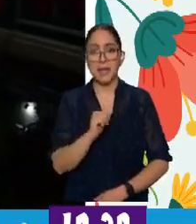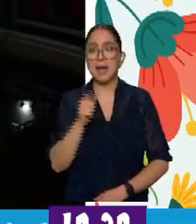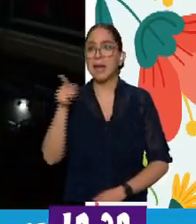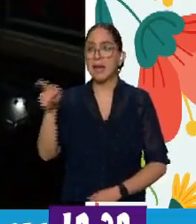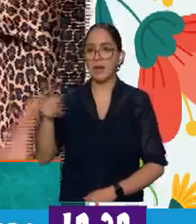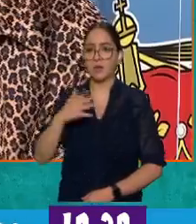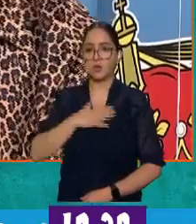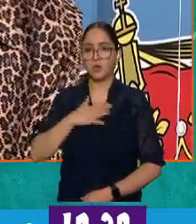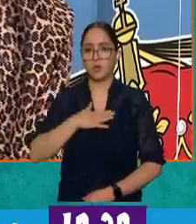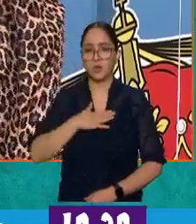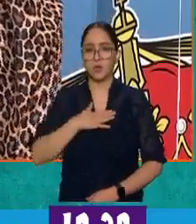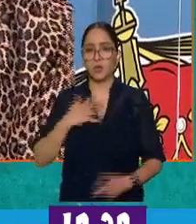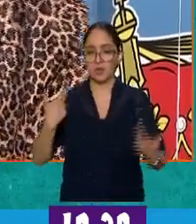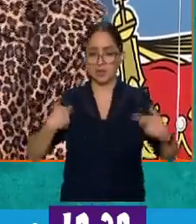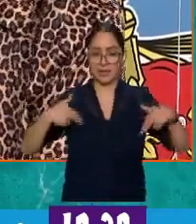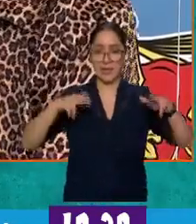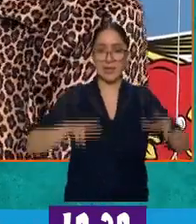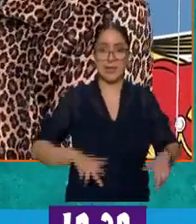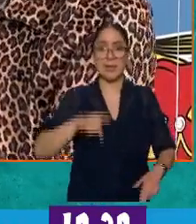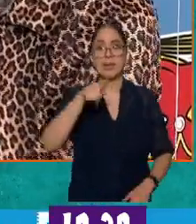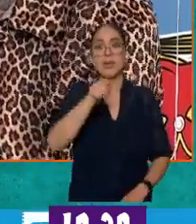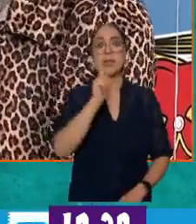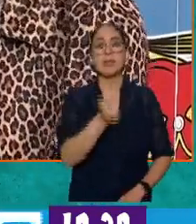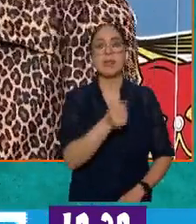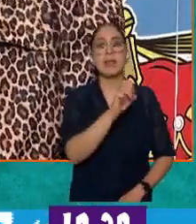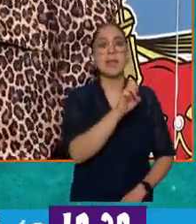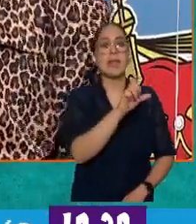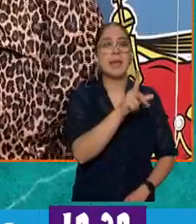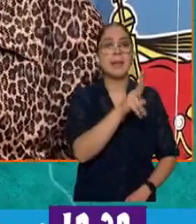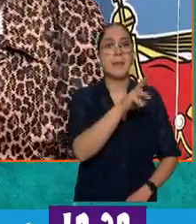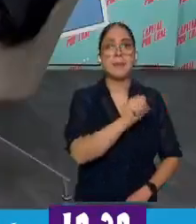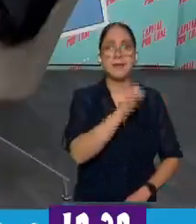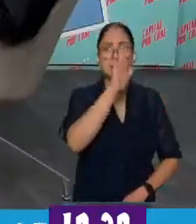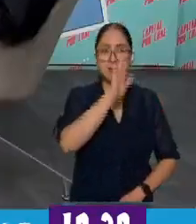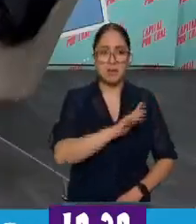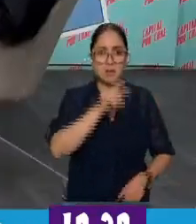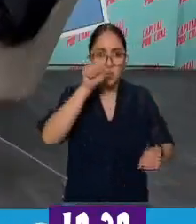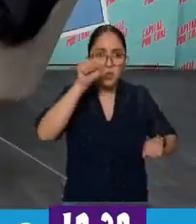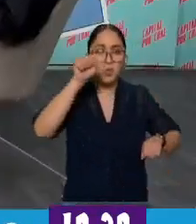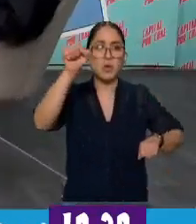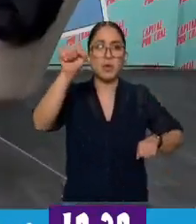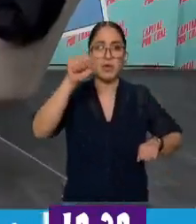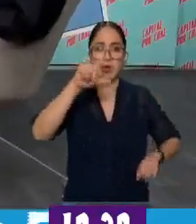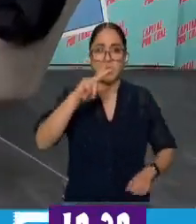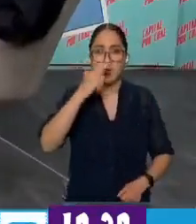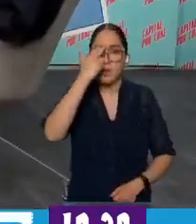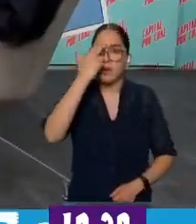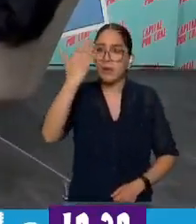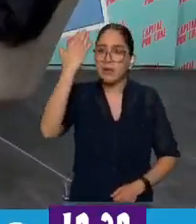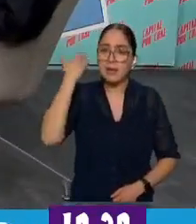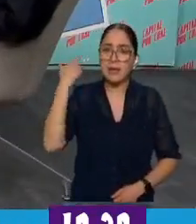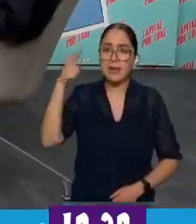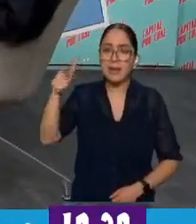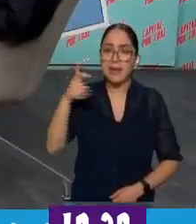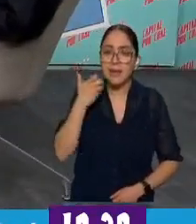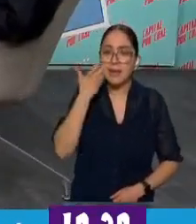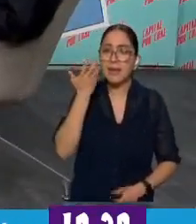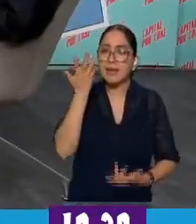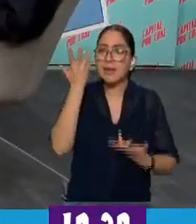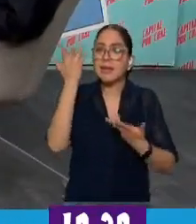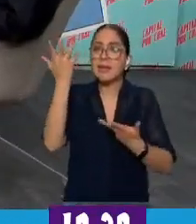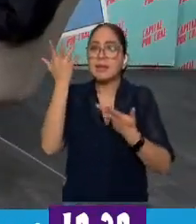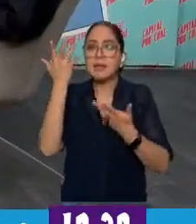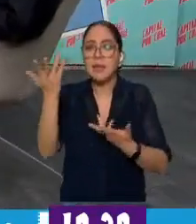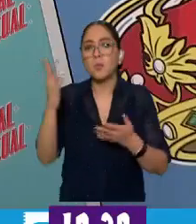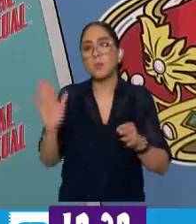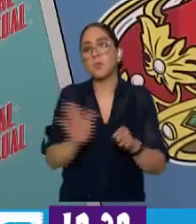ella misma se interpreta. Señora, sale de superhéroe Elvis Presley. ¿Sabía usted que uno de sus sueños dorados era ser superhéroe? Así es. Y al fin se